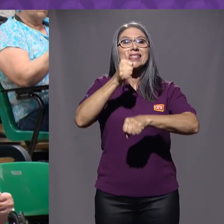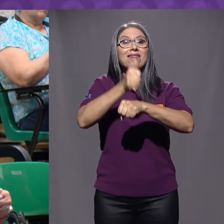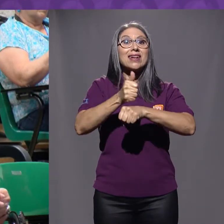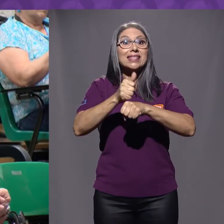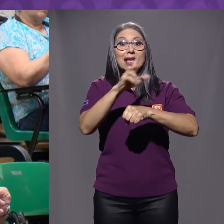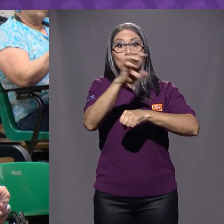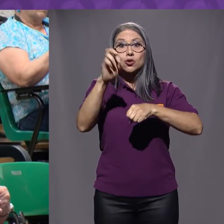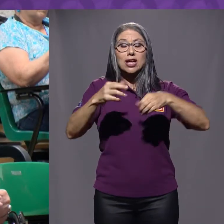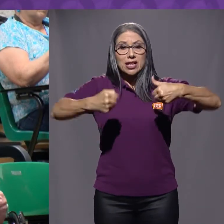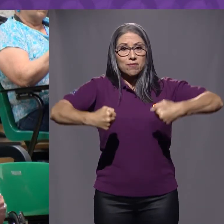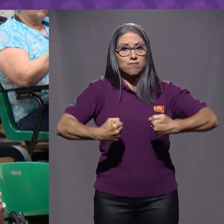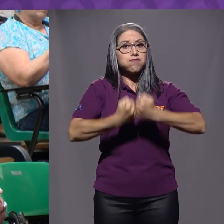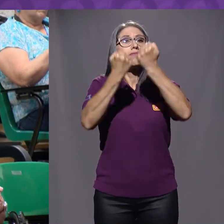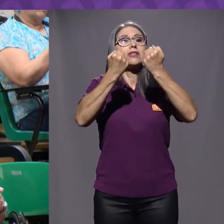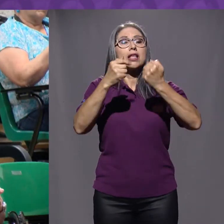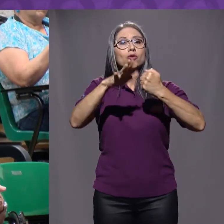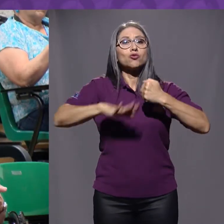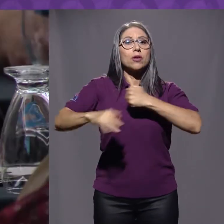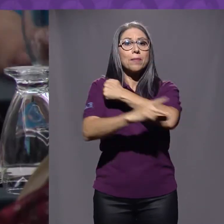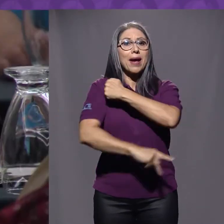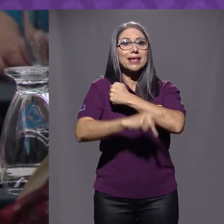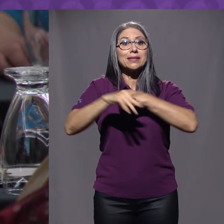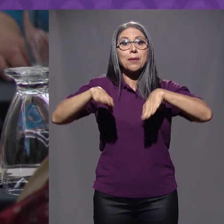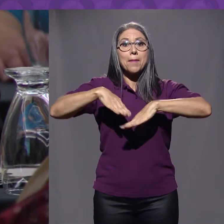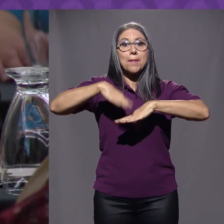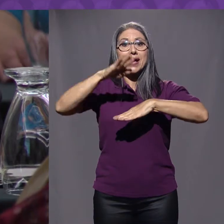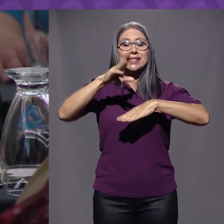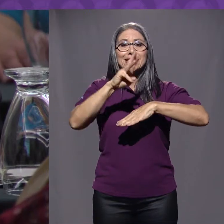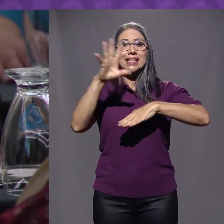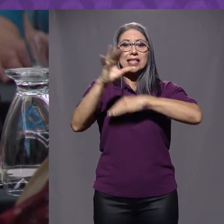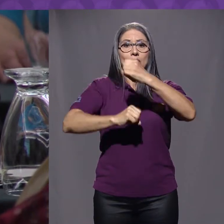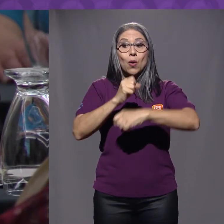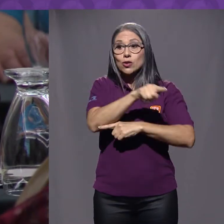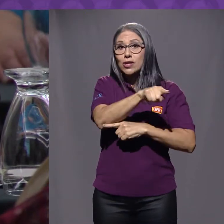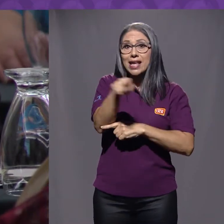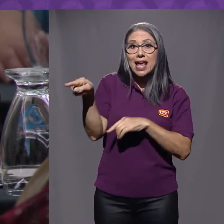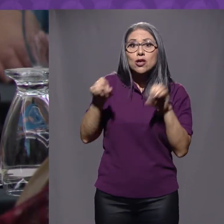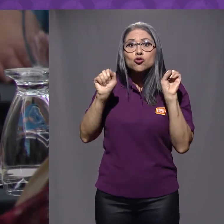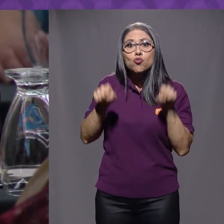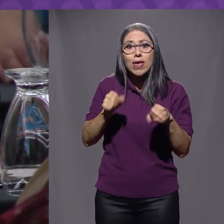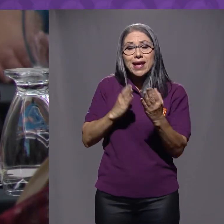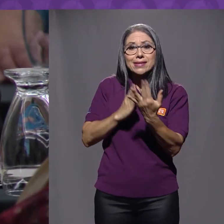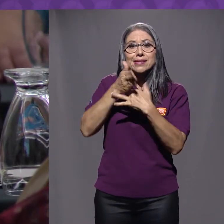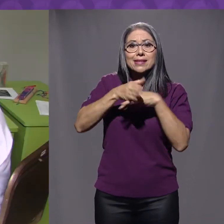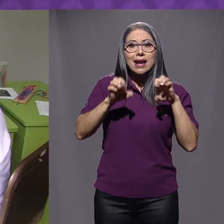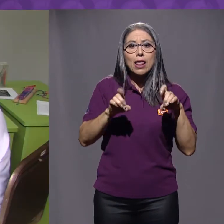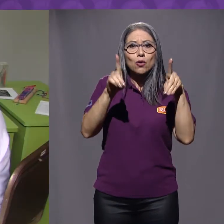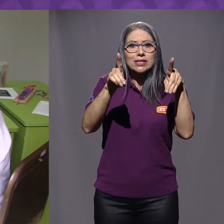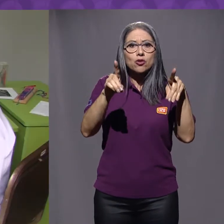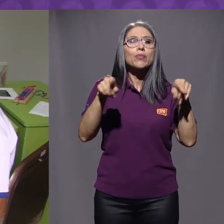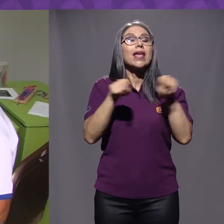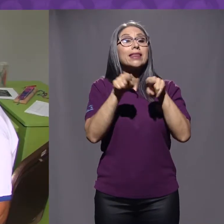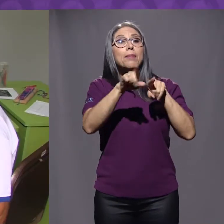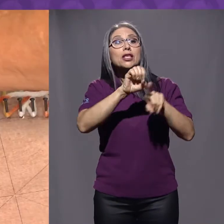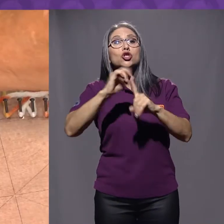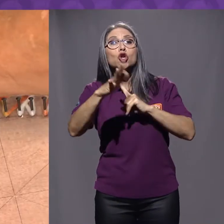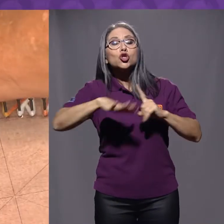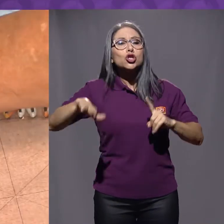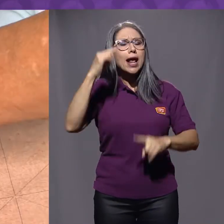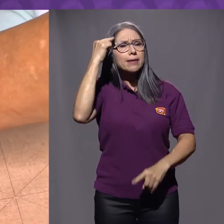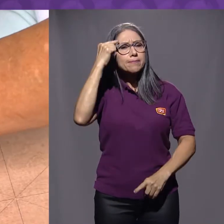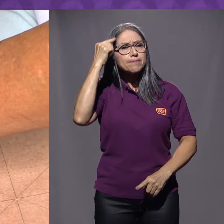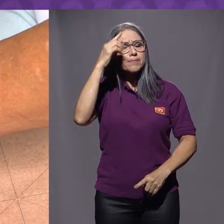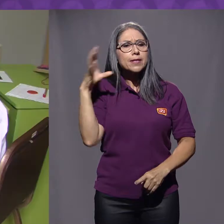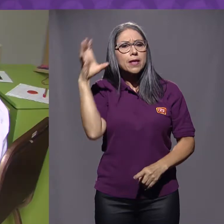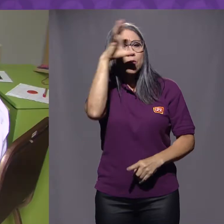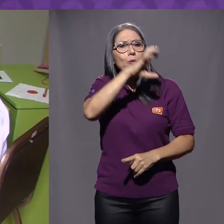la inclusión de la población de más de 65 años, el acceso a la educación en esta etapa, la concientización social sobre la vejez